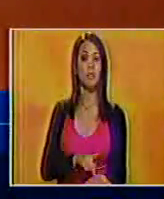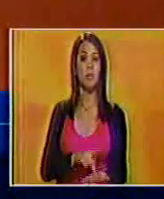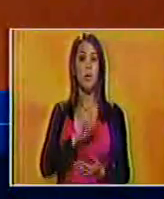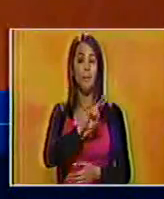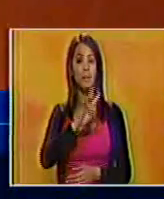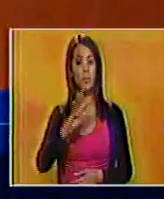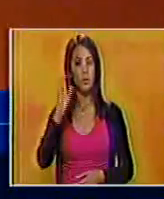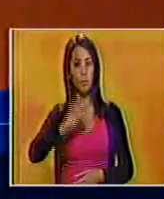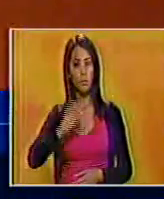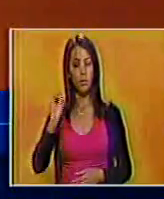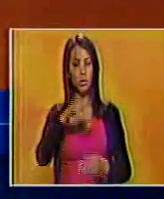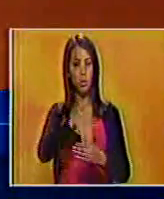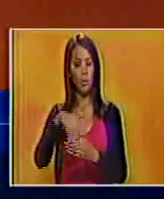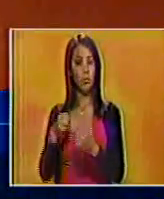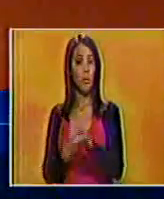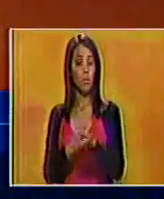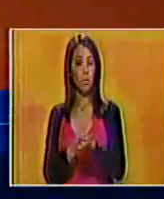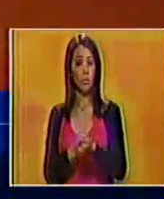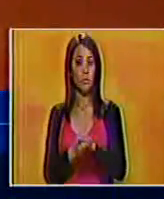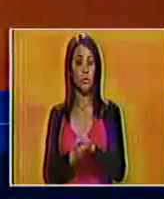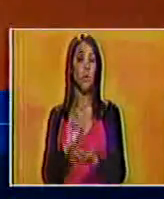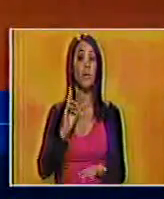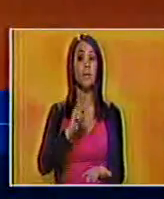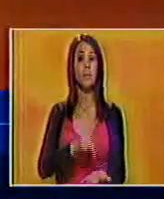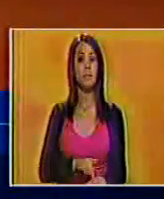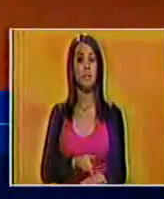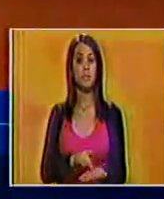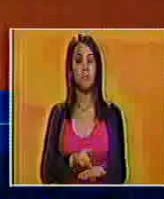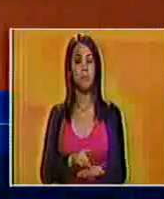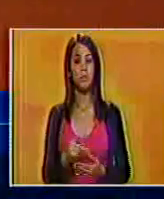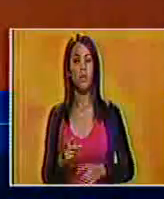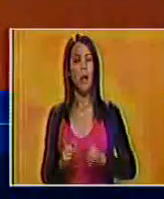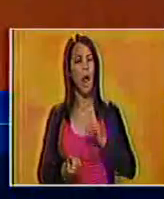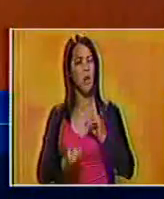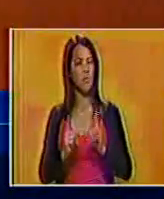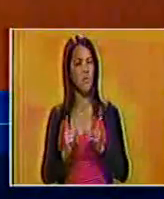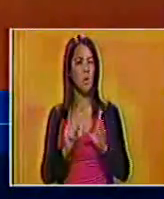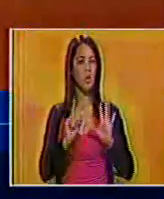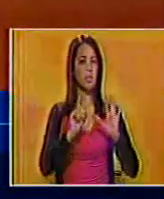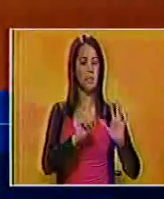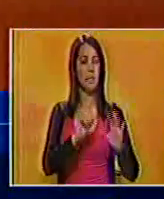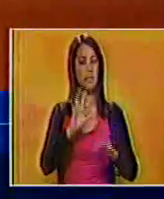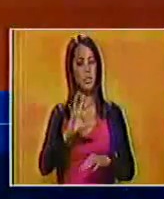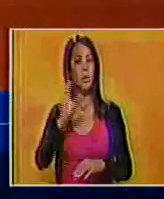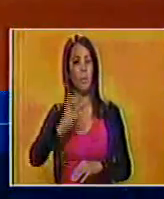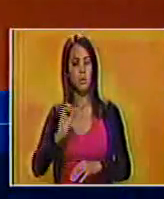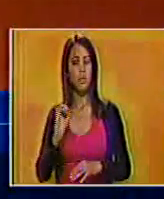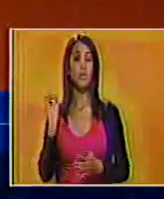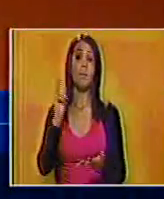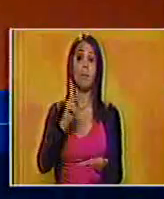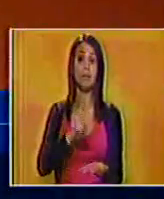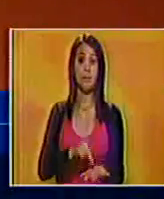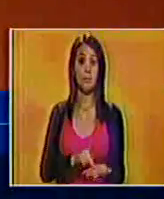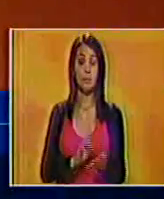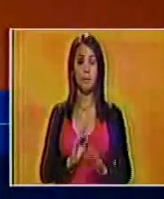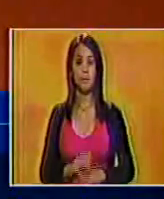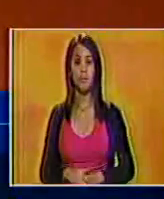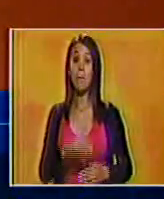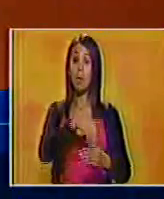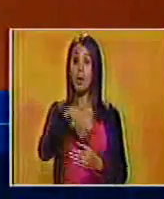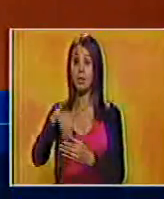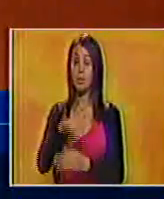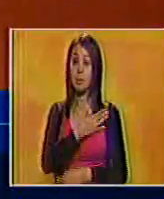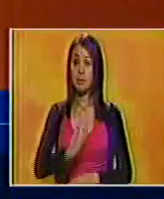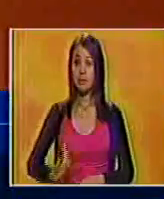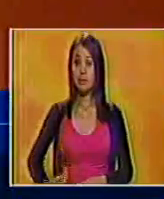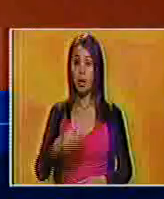el 24% de los votos, con una participación que escasamente llega al 65% de participación para una elección presidencial